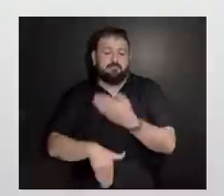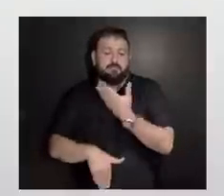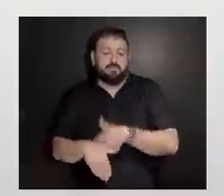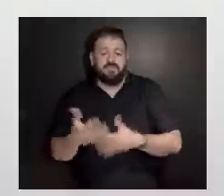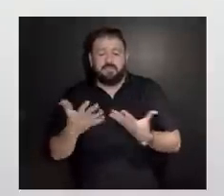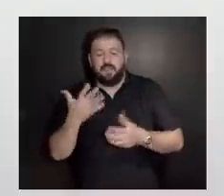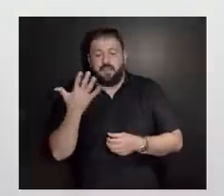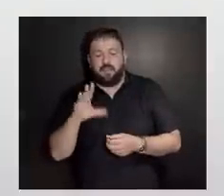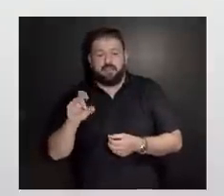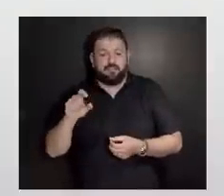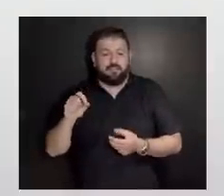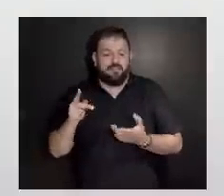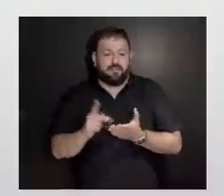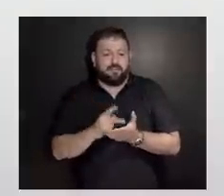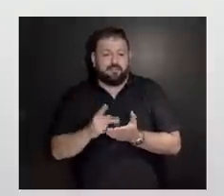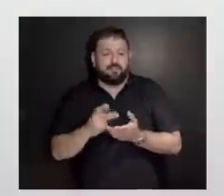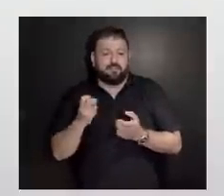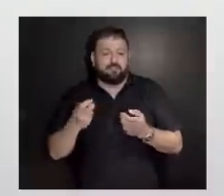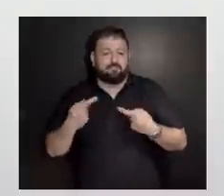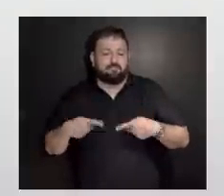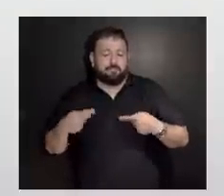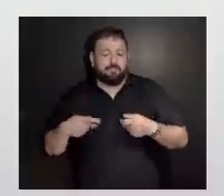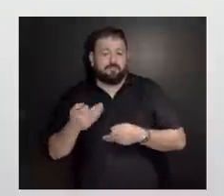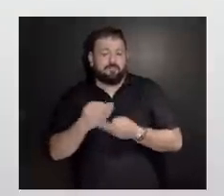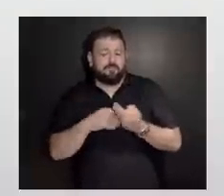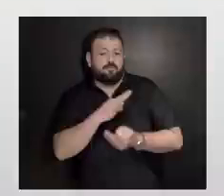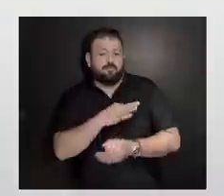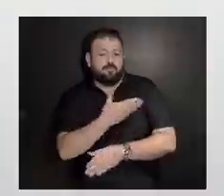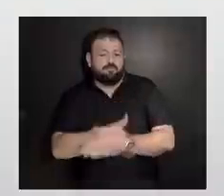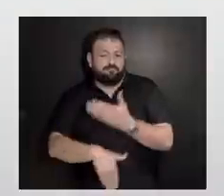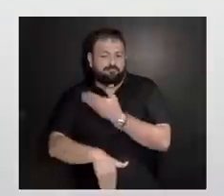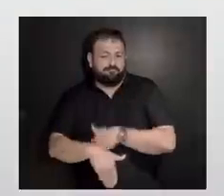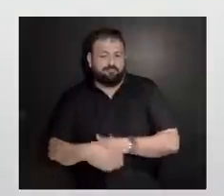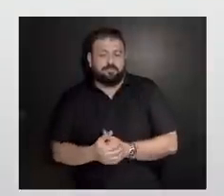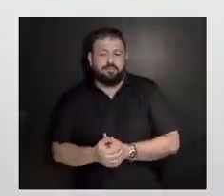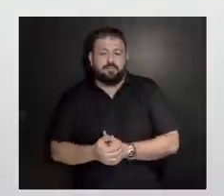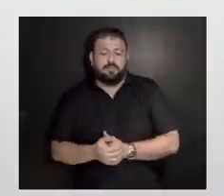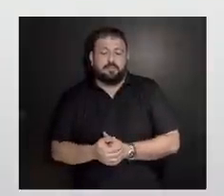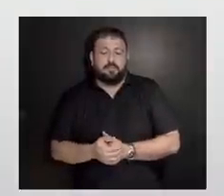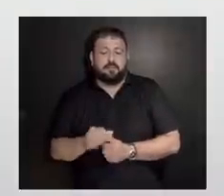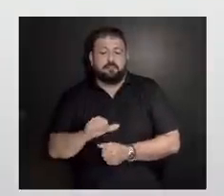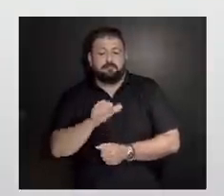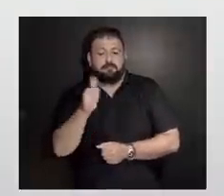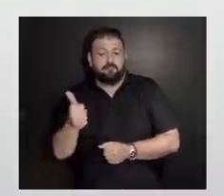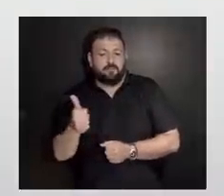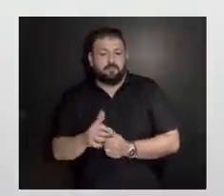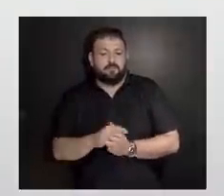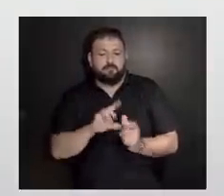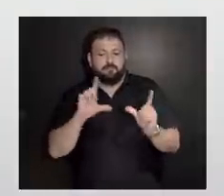a 20 veces mayores en personas con este diagnóstico. No sé si podamos ver la siguiente.